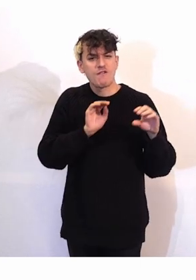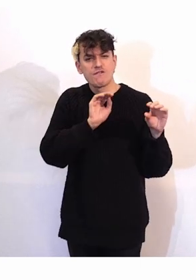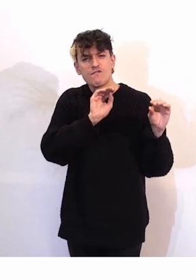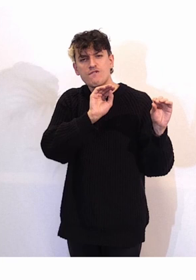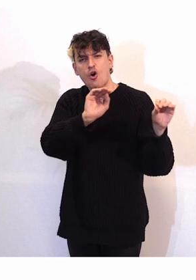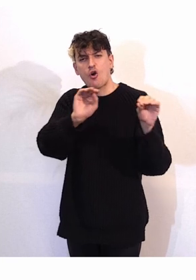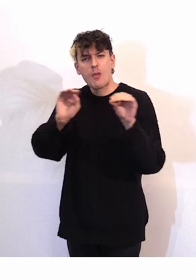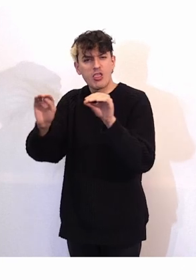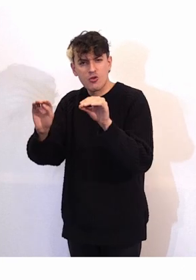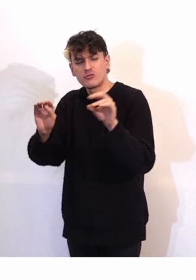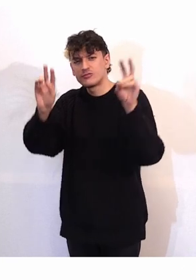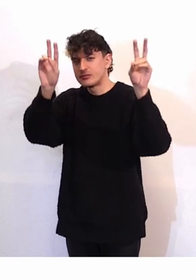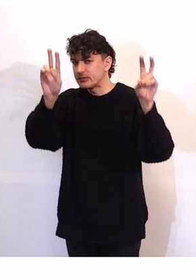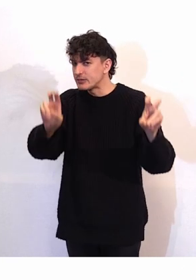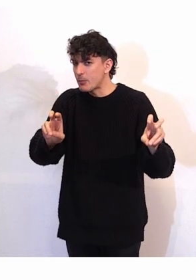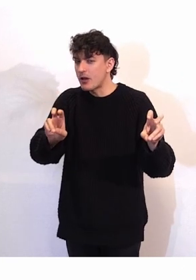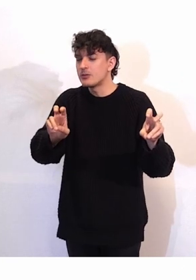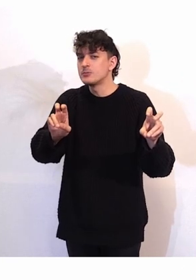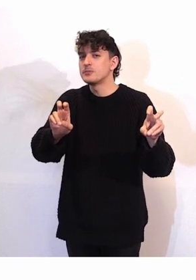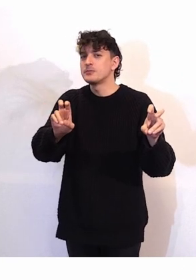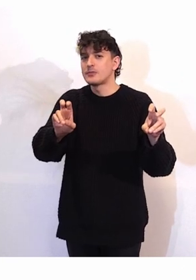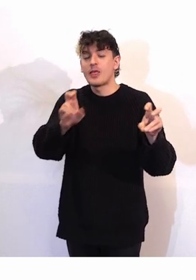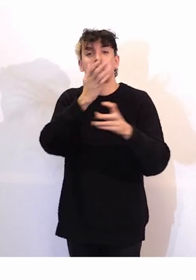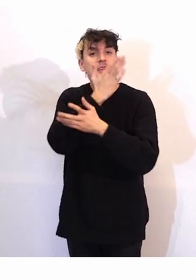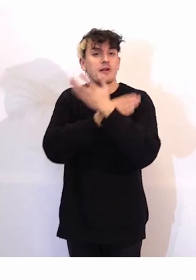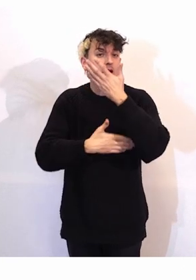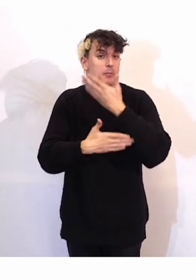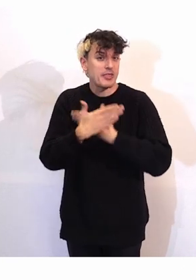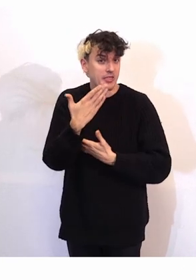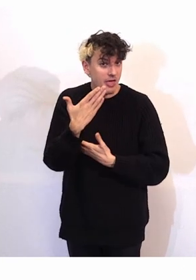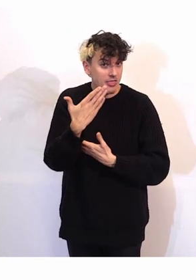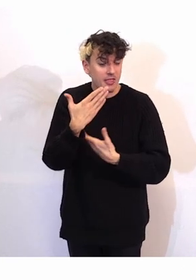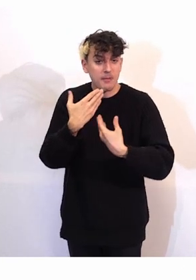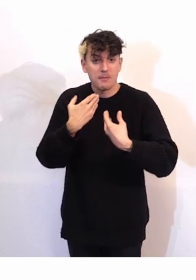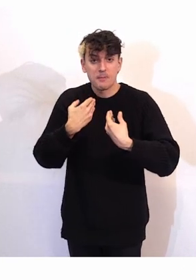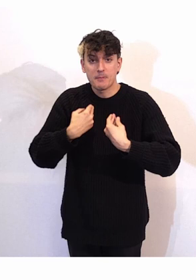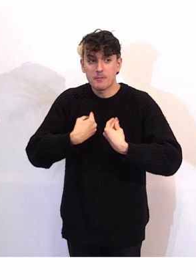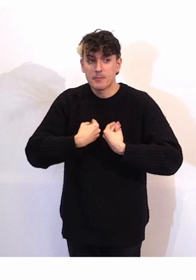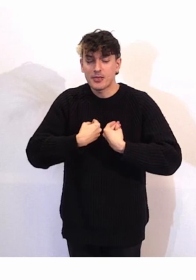en muchas cosas relacionadas con la discapacidad